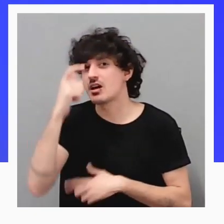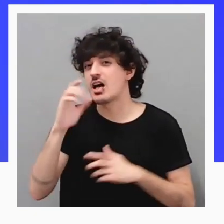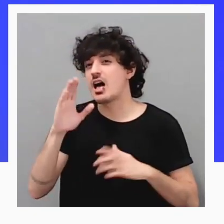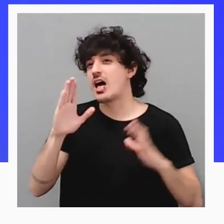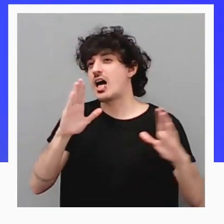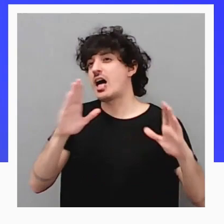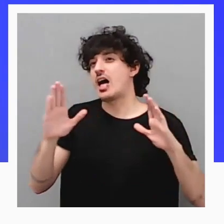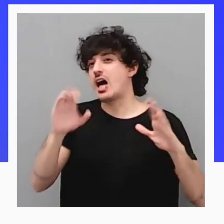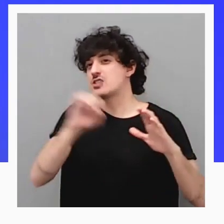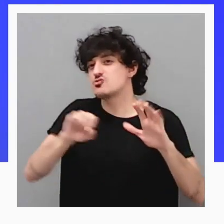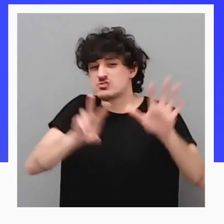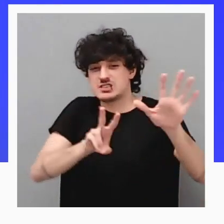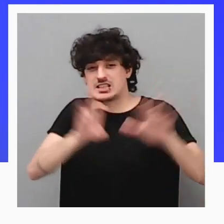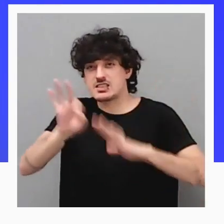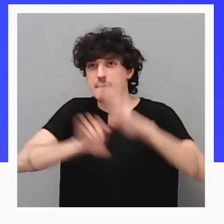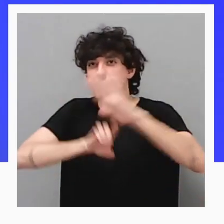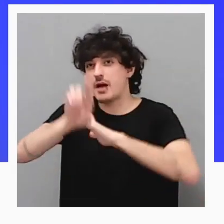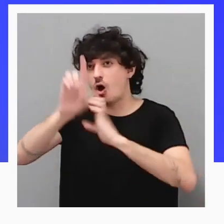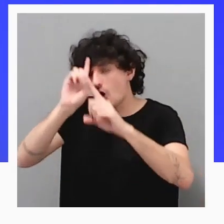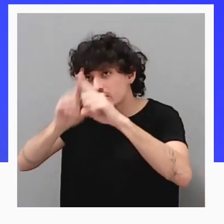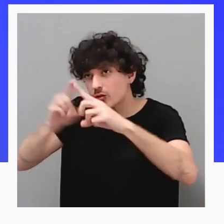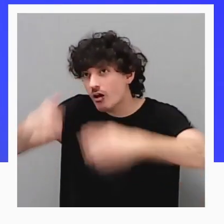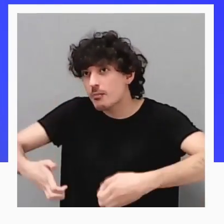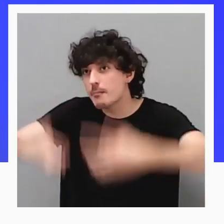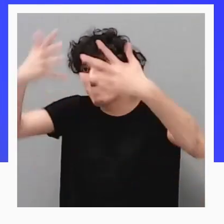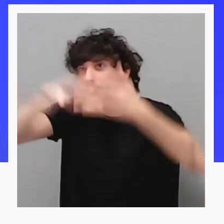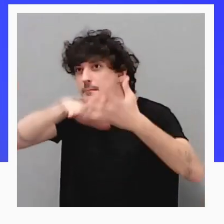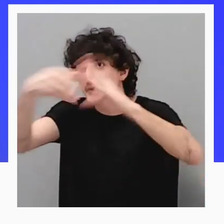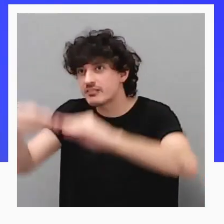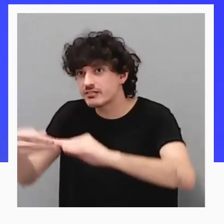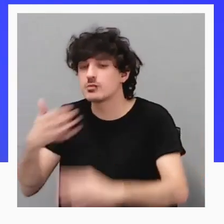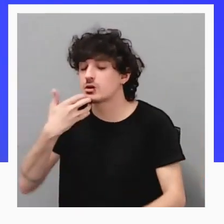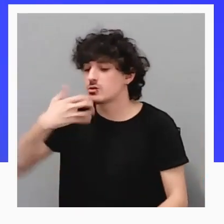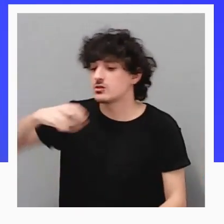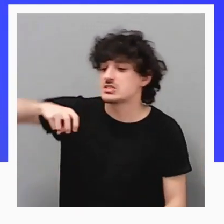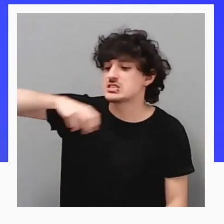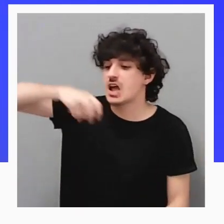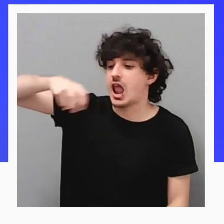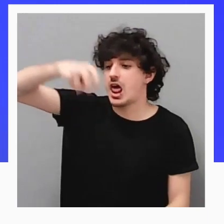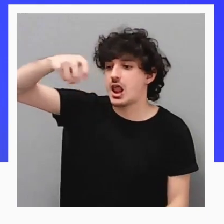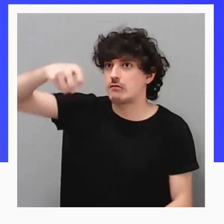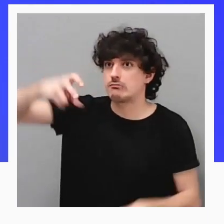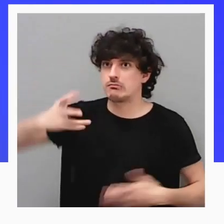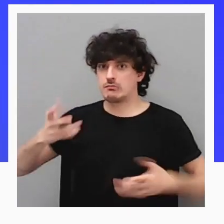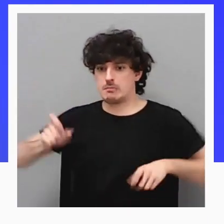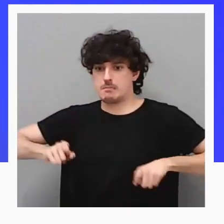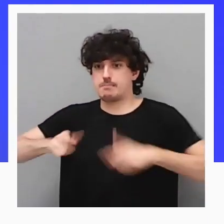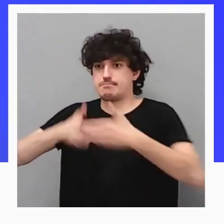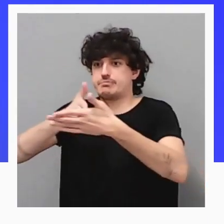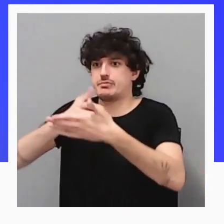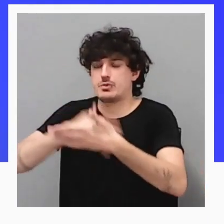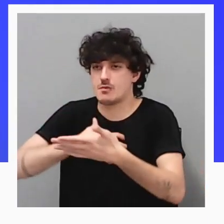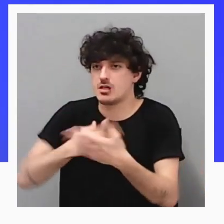para los edificios. Tener una escalera es difícil para personas en sillas de ruedas. Tenemos que tener un ascensor o